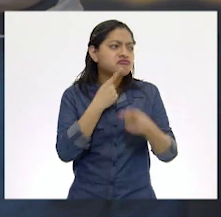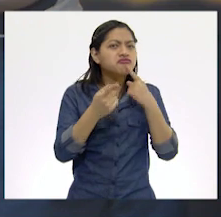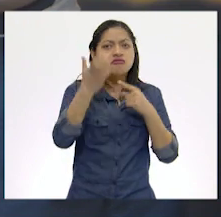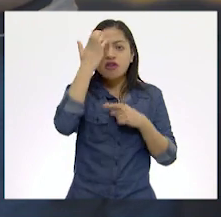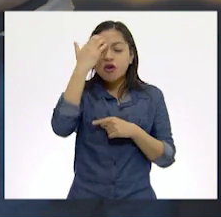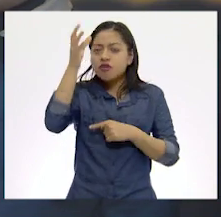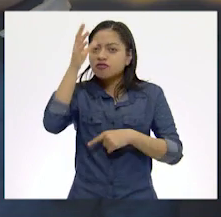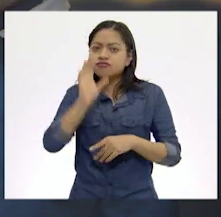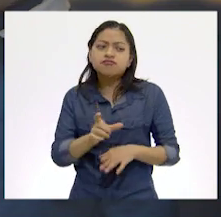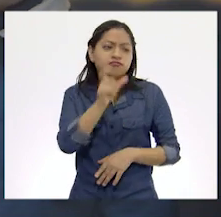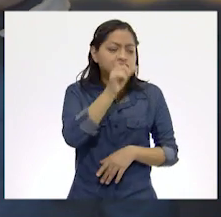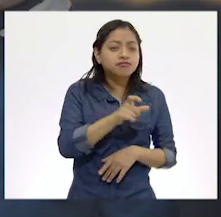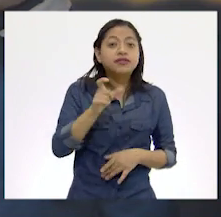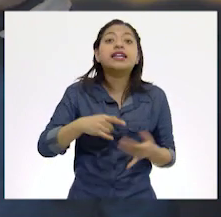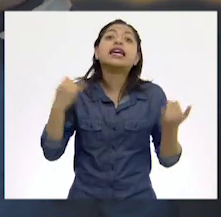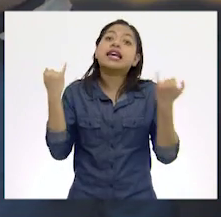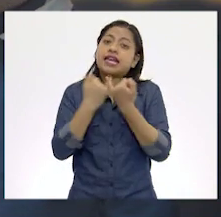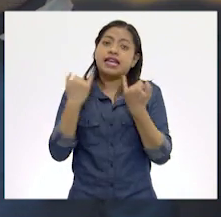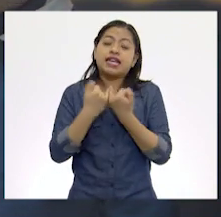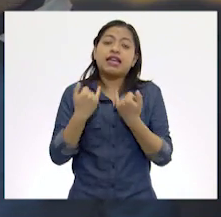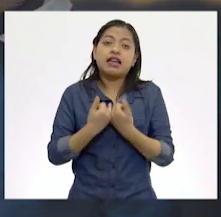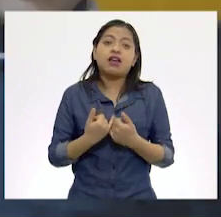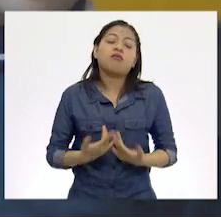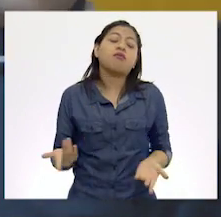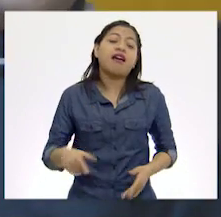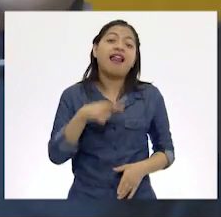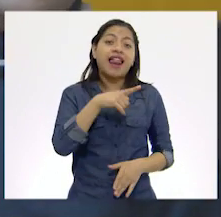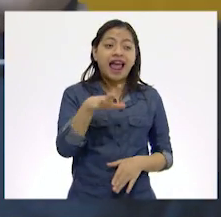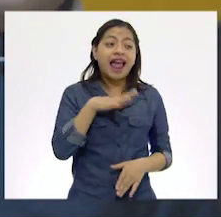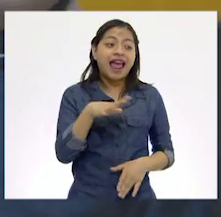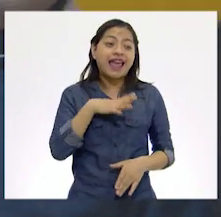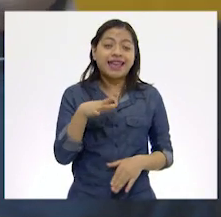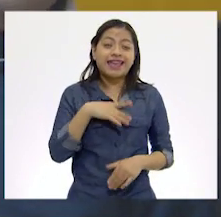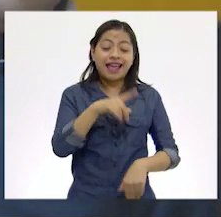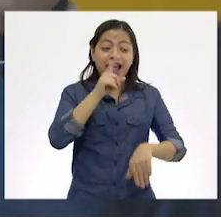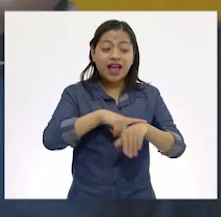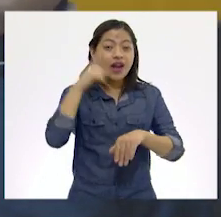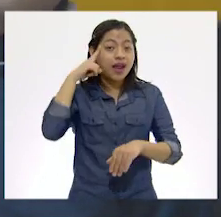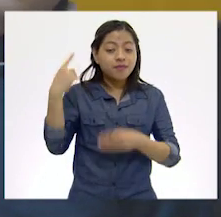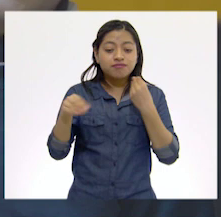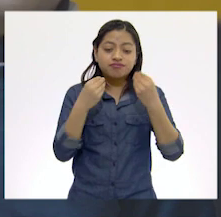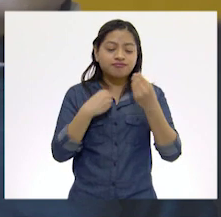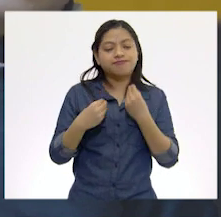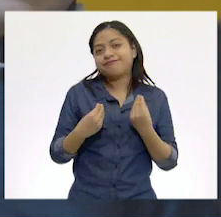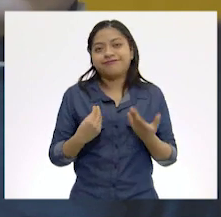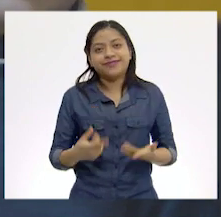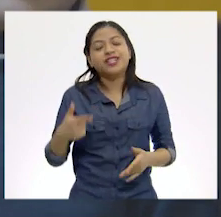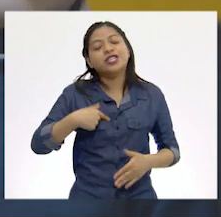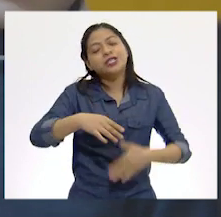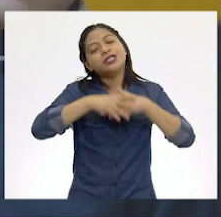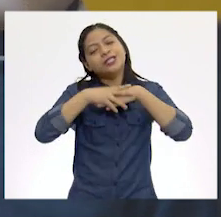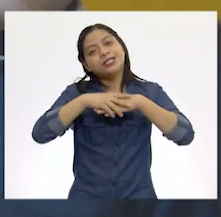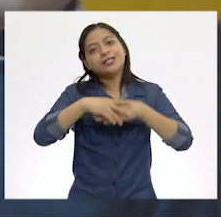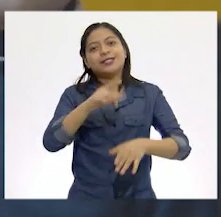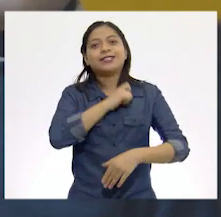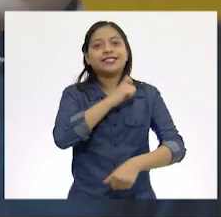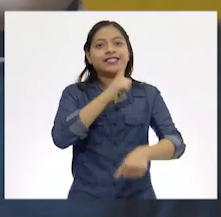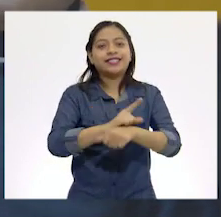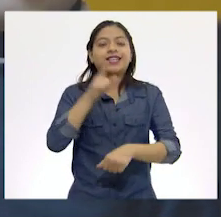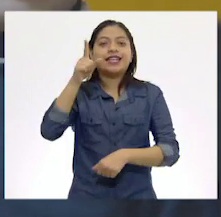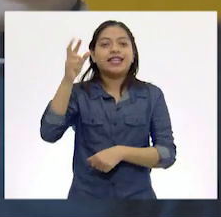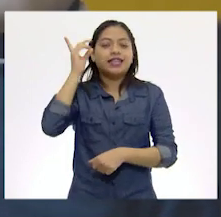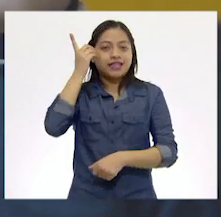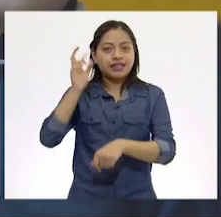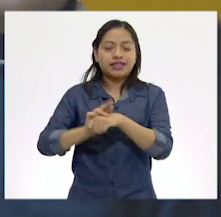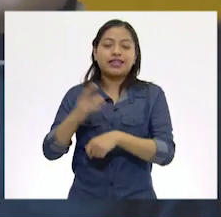y también no tenemos recreo. Le quiero mandar un saludo muy especial al director de